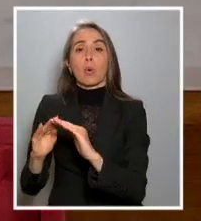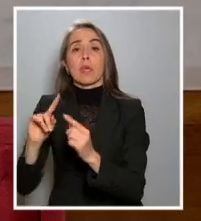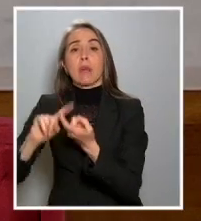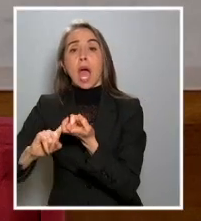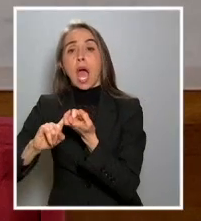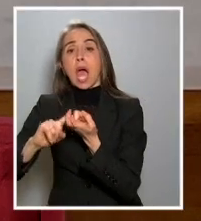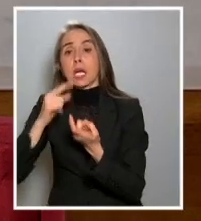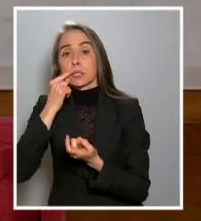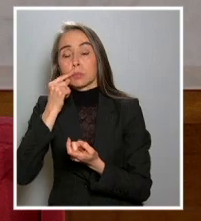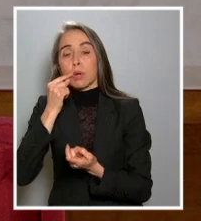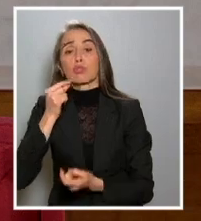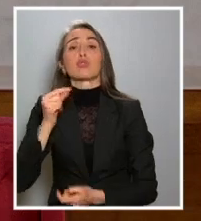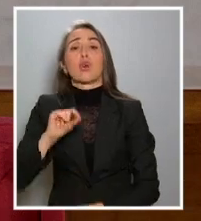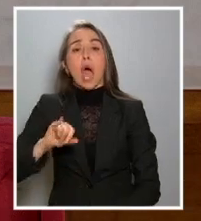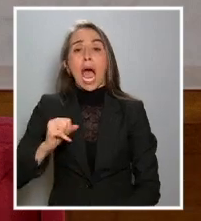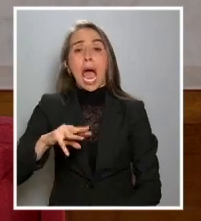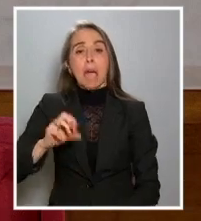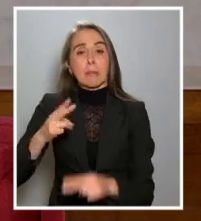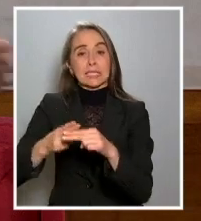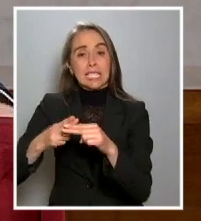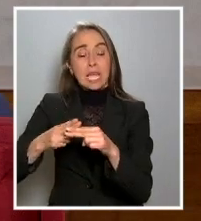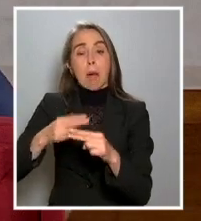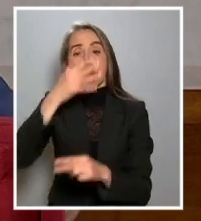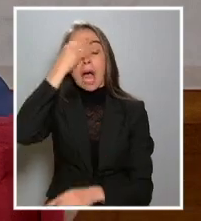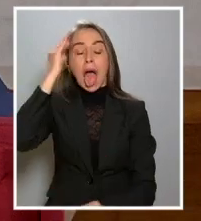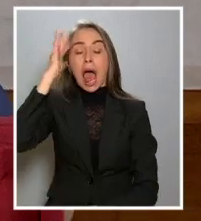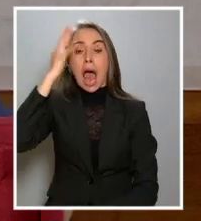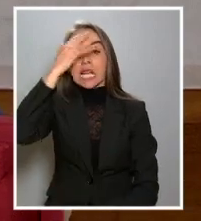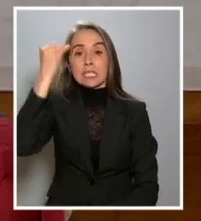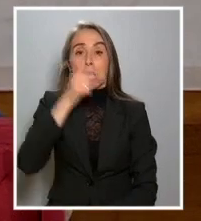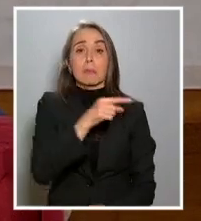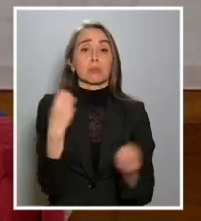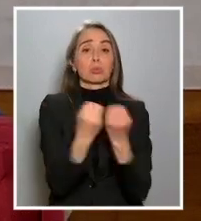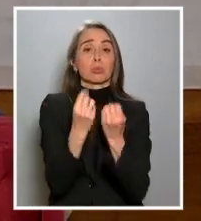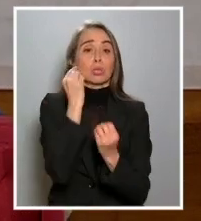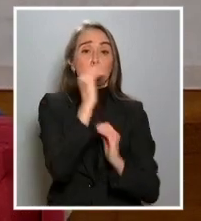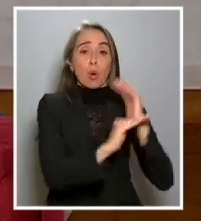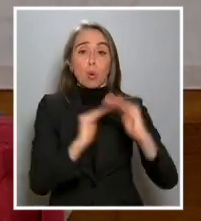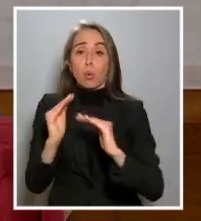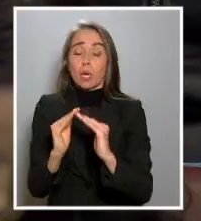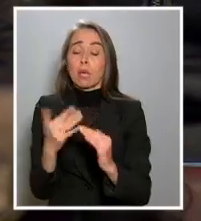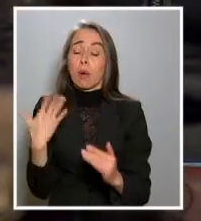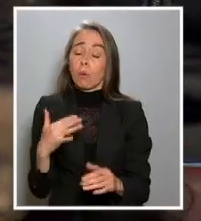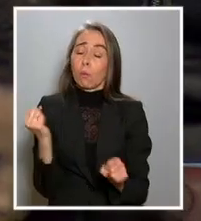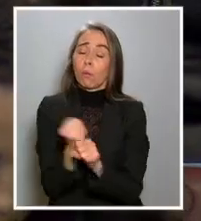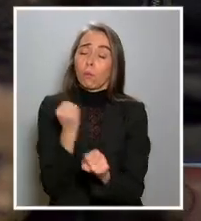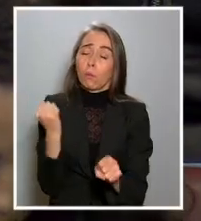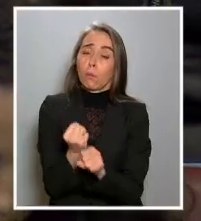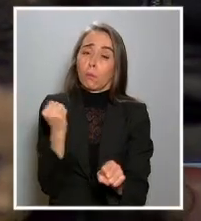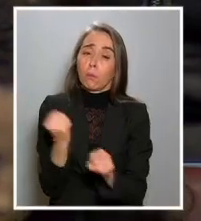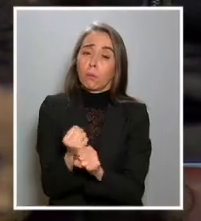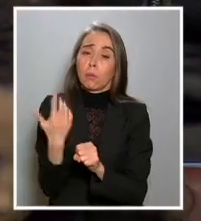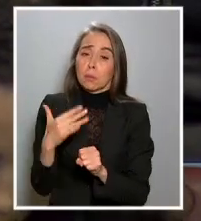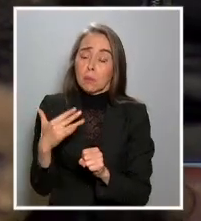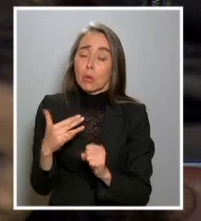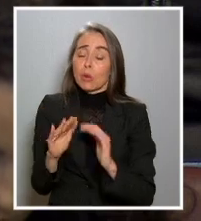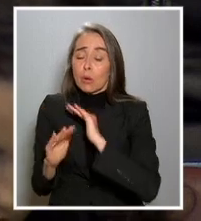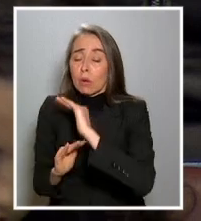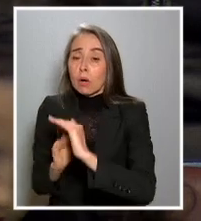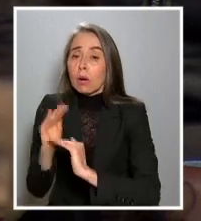Alzheimer. Ella, como muchas mujeres cuidadoras, desempeña esta ardua e importante